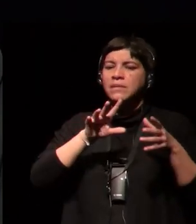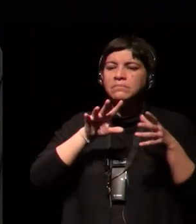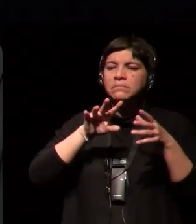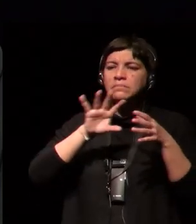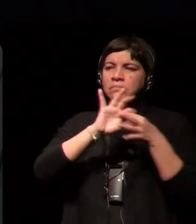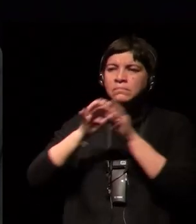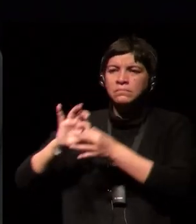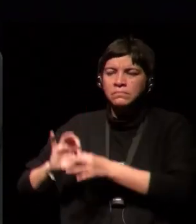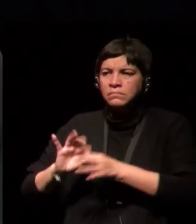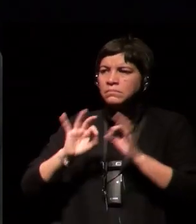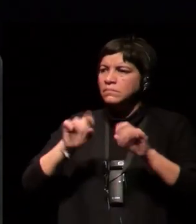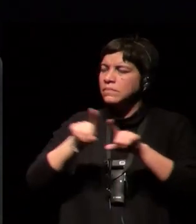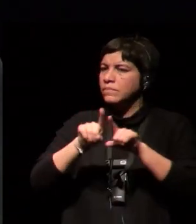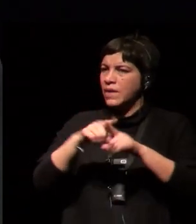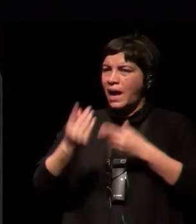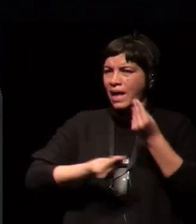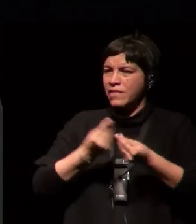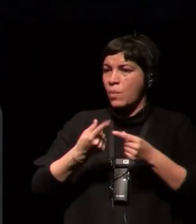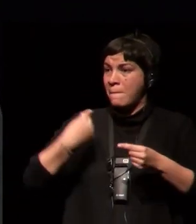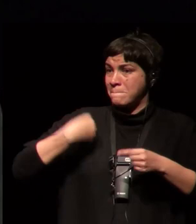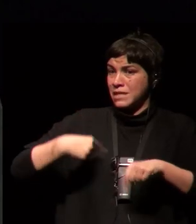en cualquier proyecto transformacional.